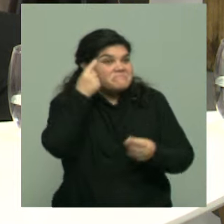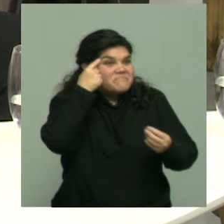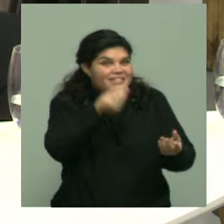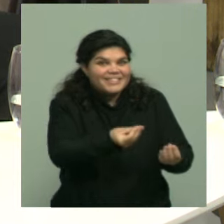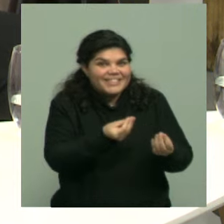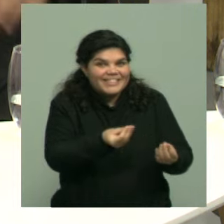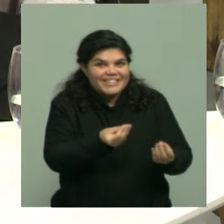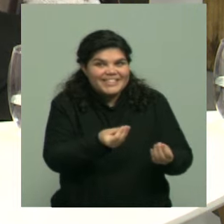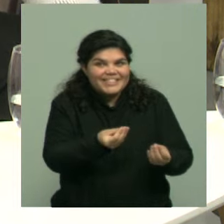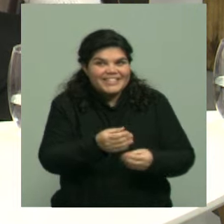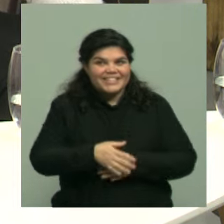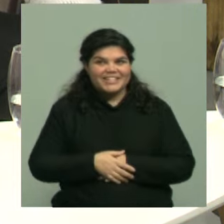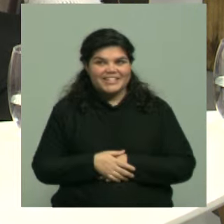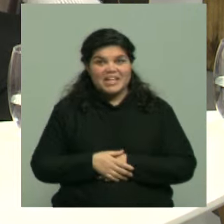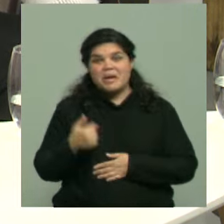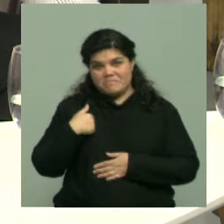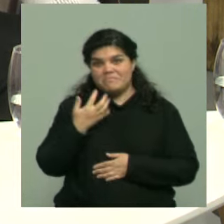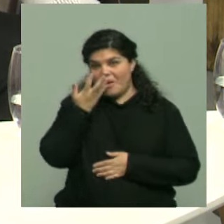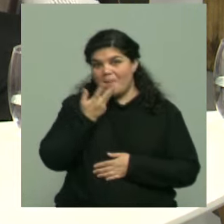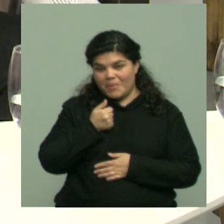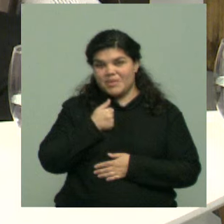ahí? Bueno,